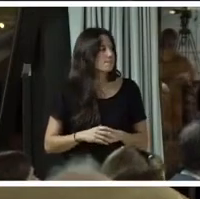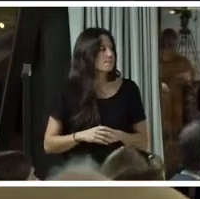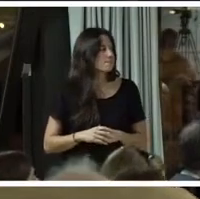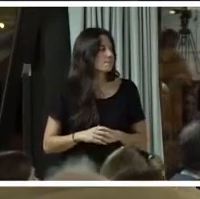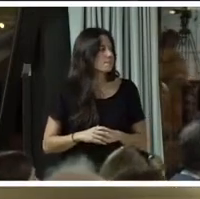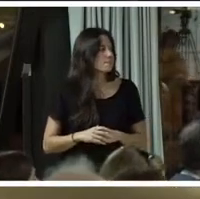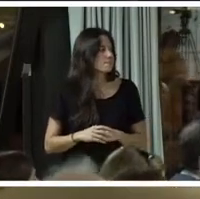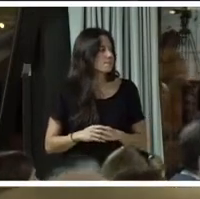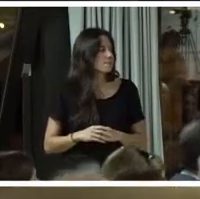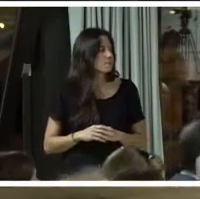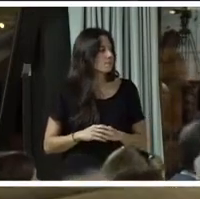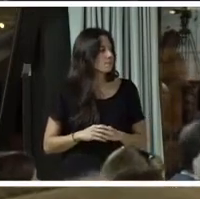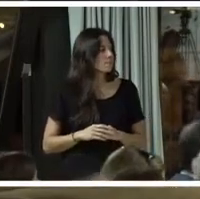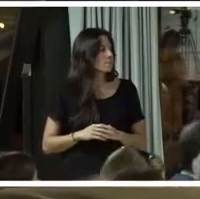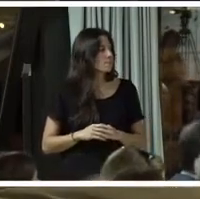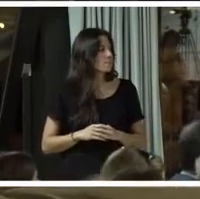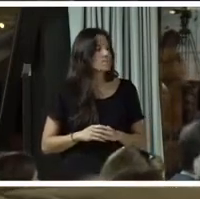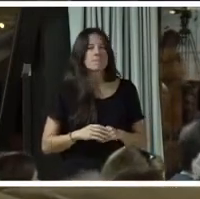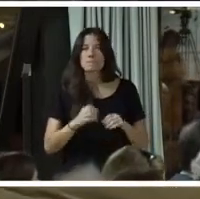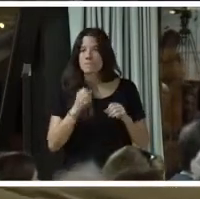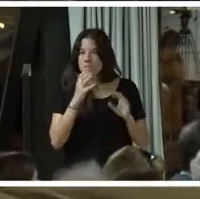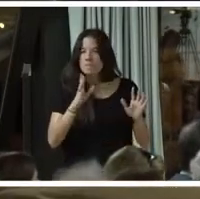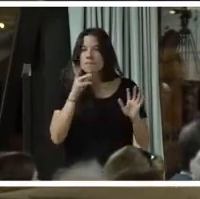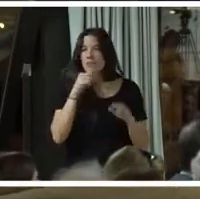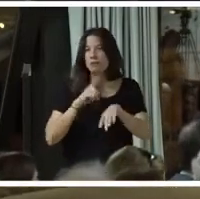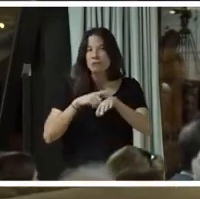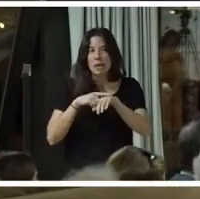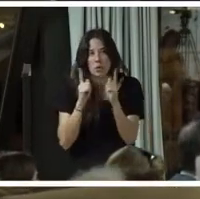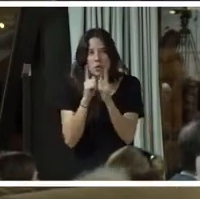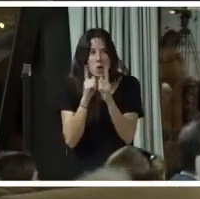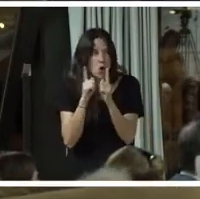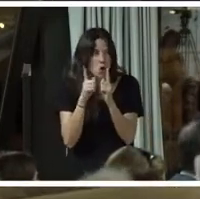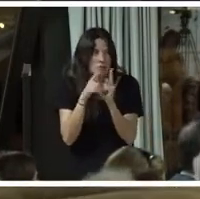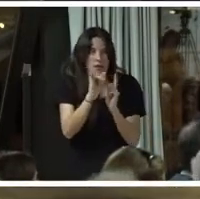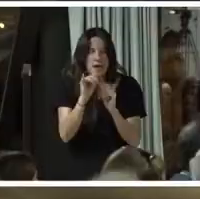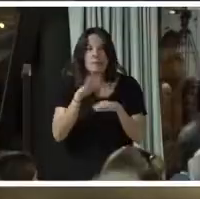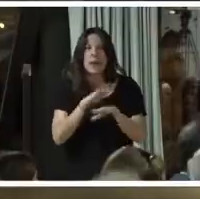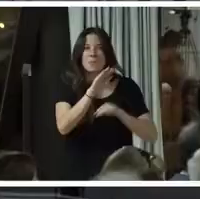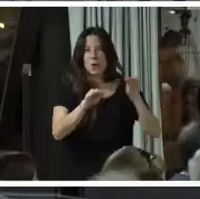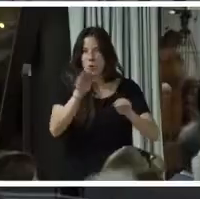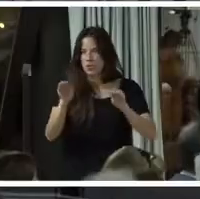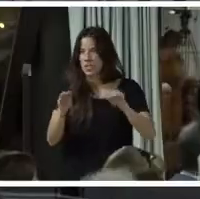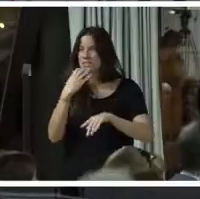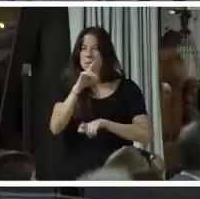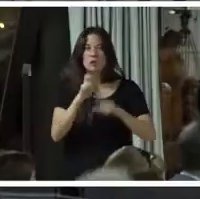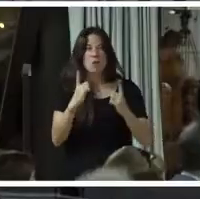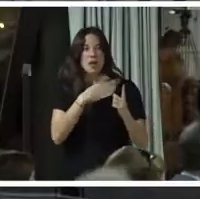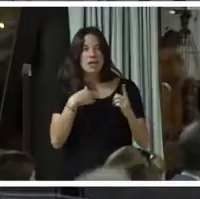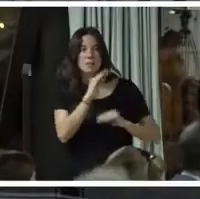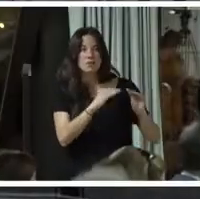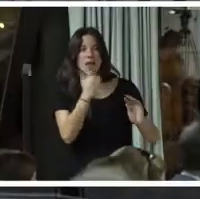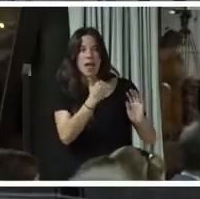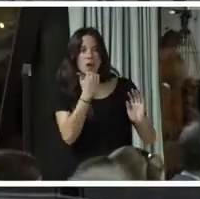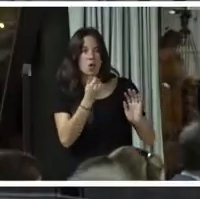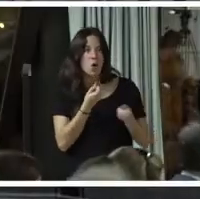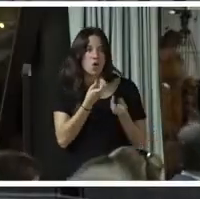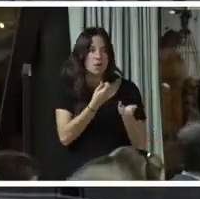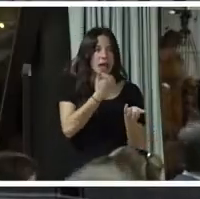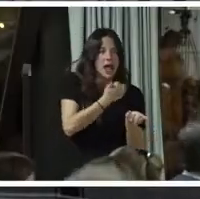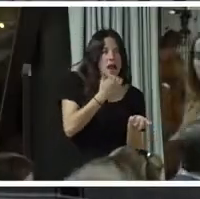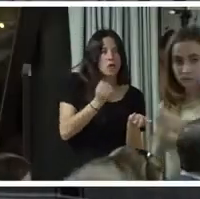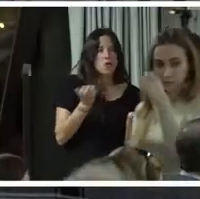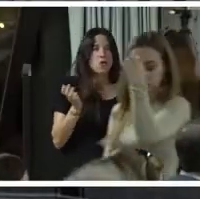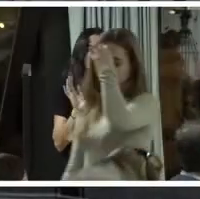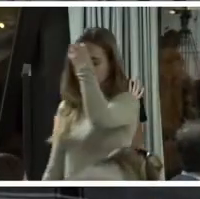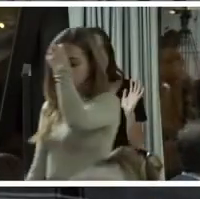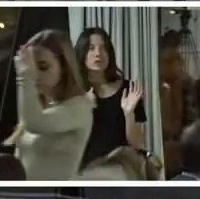bonito y bueno tenemos un un ratito breve para para preguntas si alguien le apetece comentar o plantear